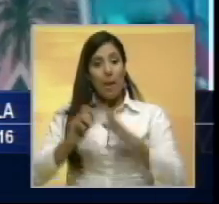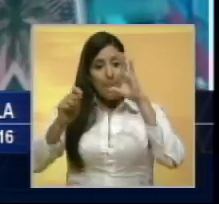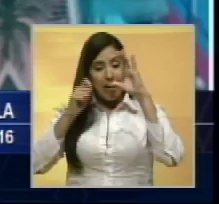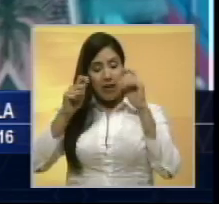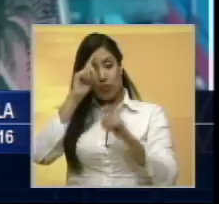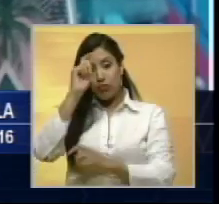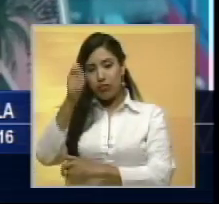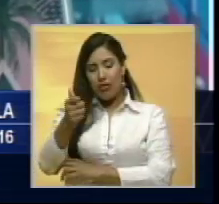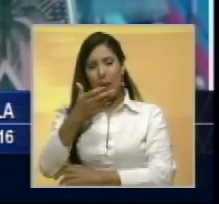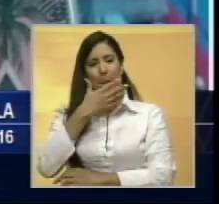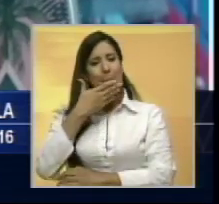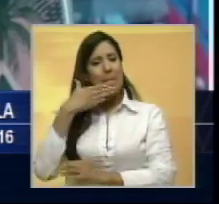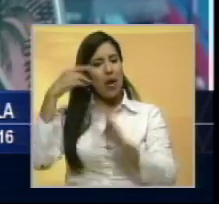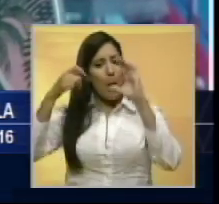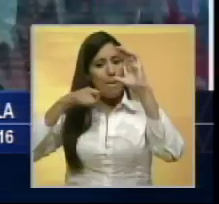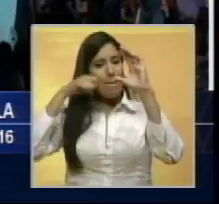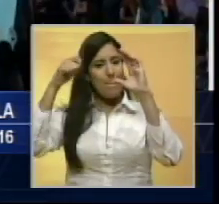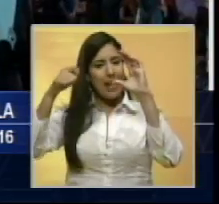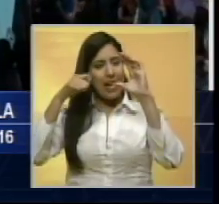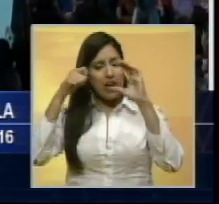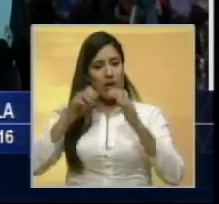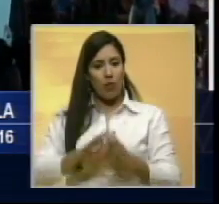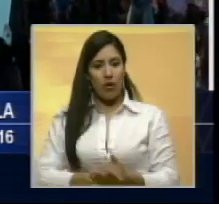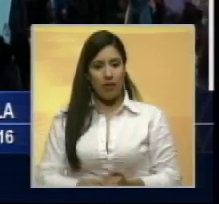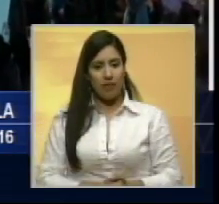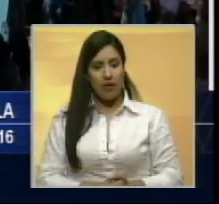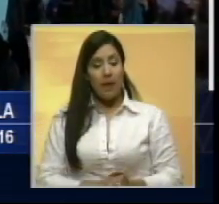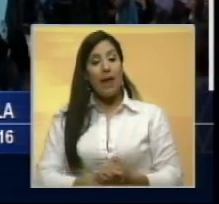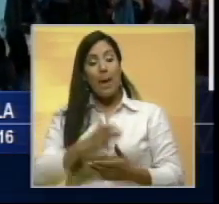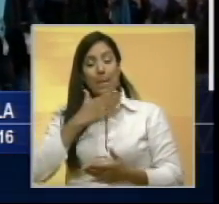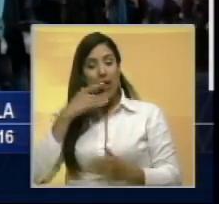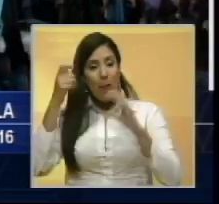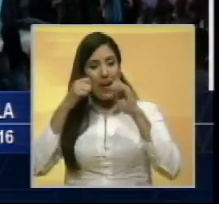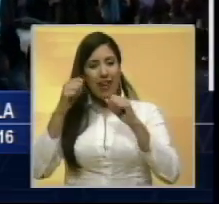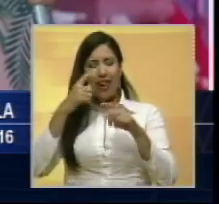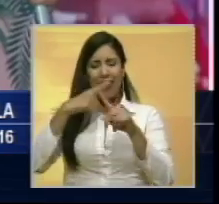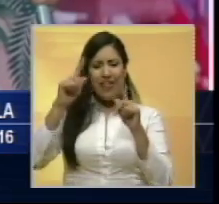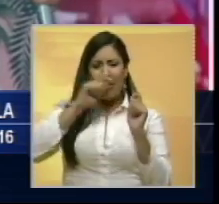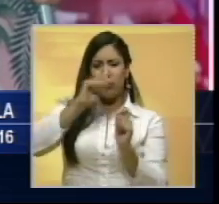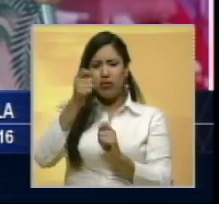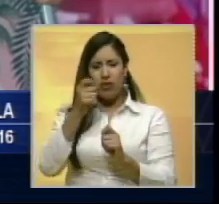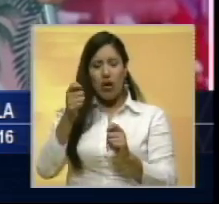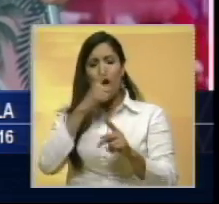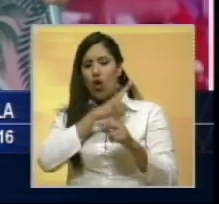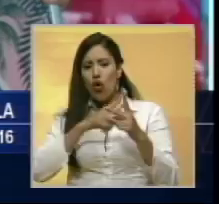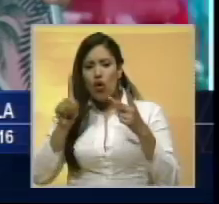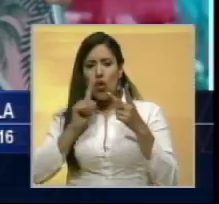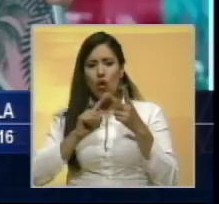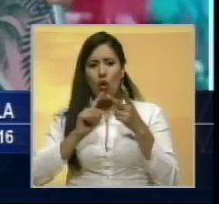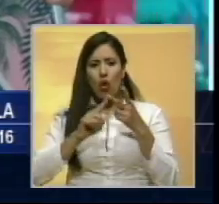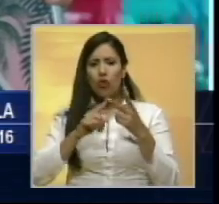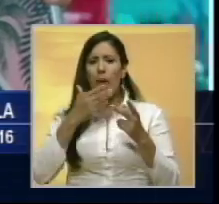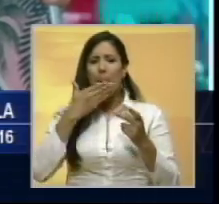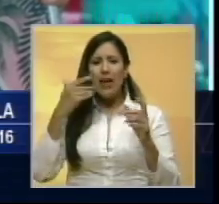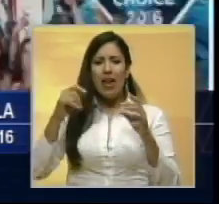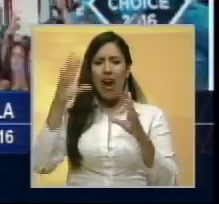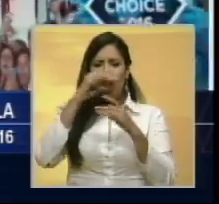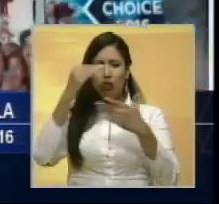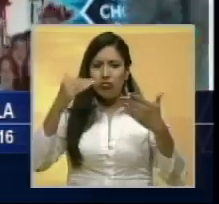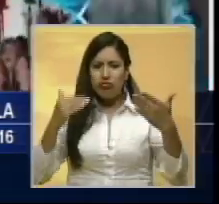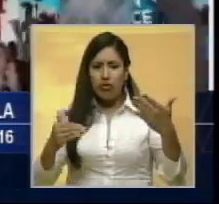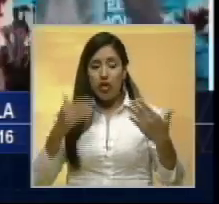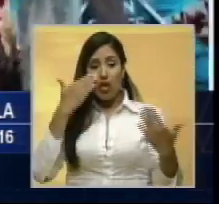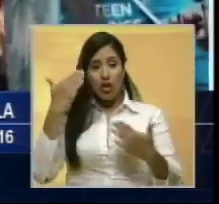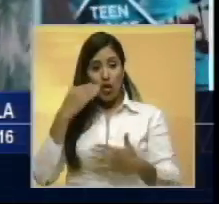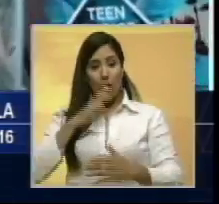fue reconocido como mejor película de ficción y fantasía. Mejor película de acción y aventura fue para Deadpool, la más nominada de la noche. Y